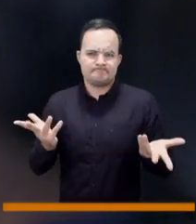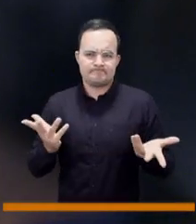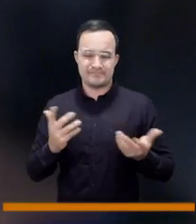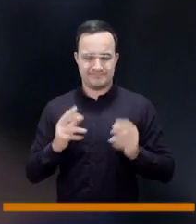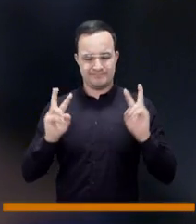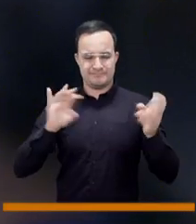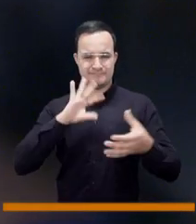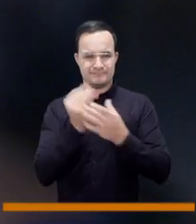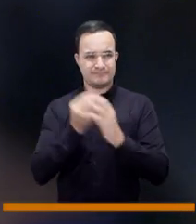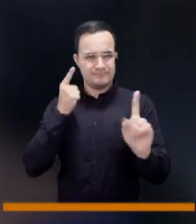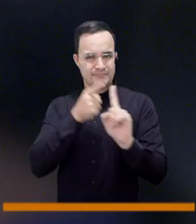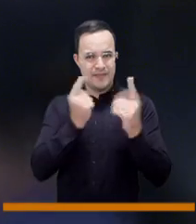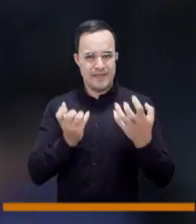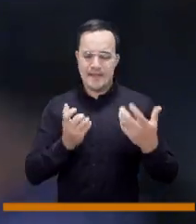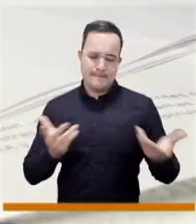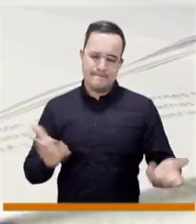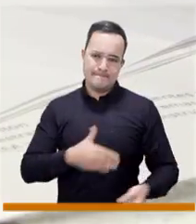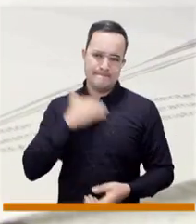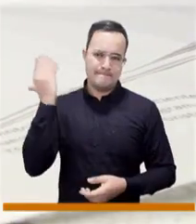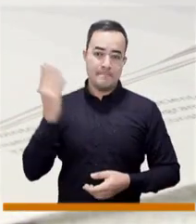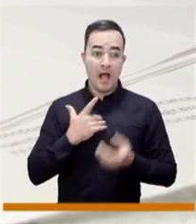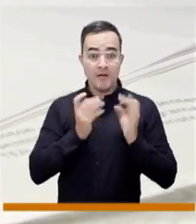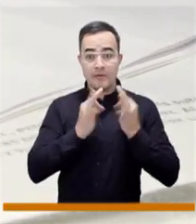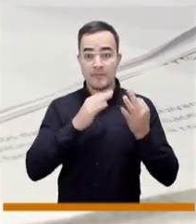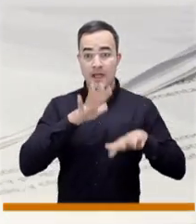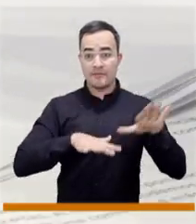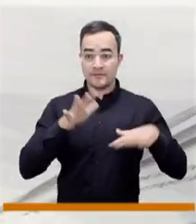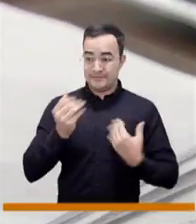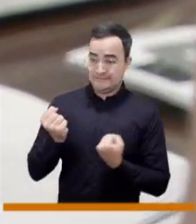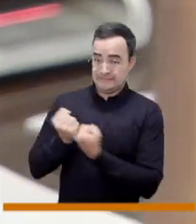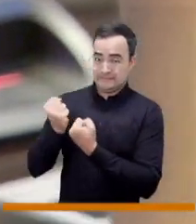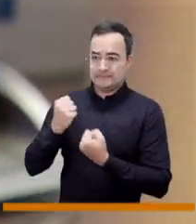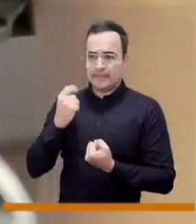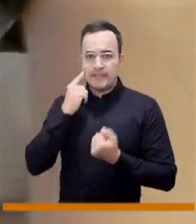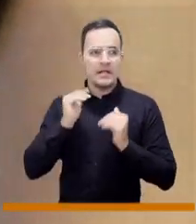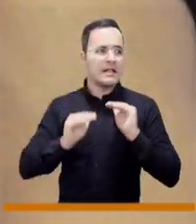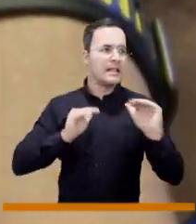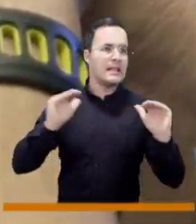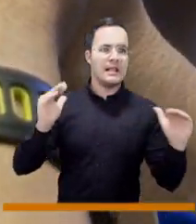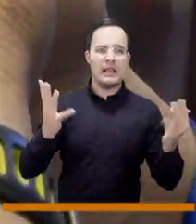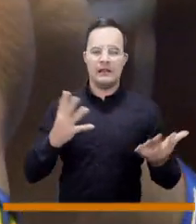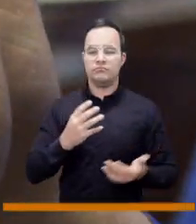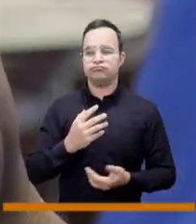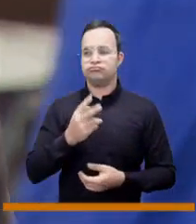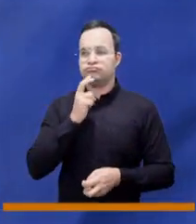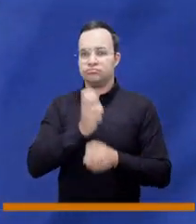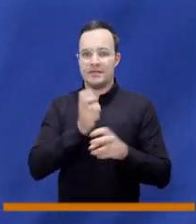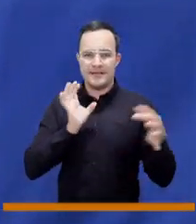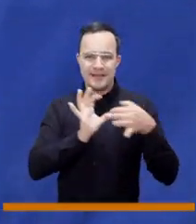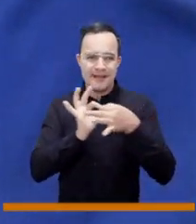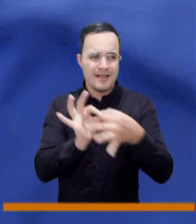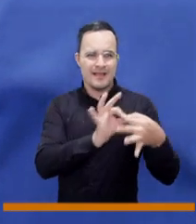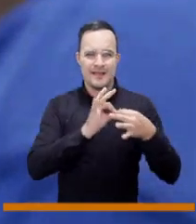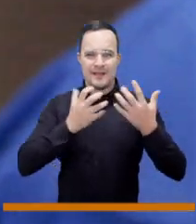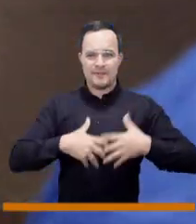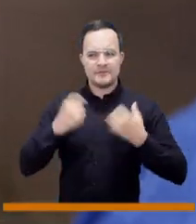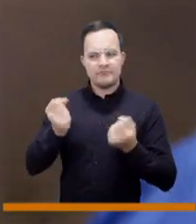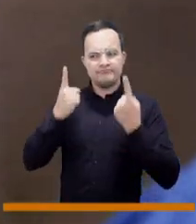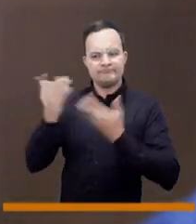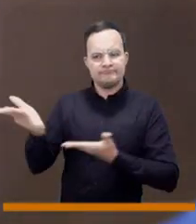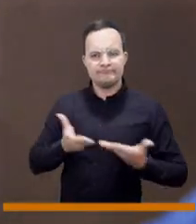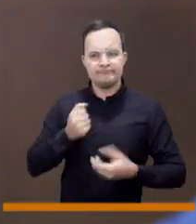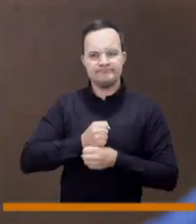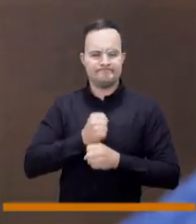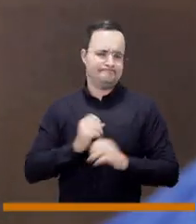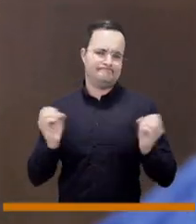proceso inclusivo incluso cuando la familia quiere ayudar Entonces no hay una red de inclusión laboral por parte de las empresas pero si bien